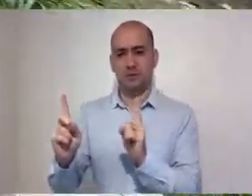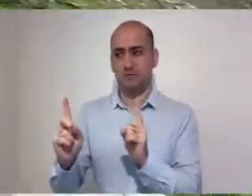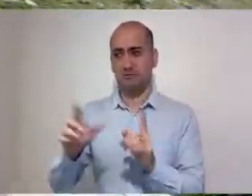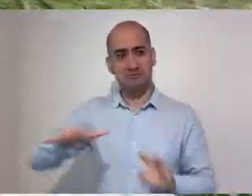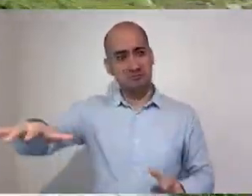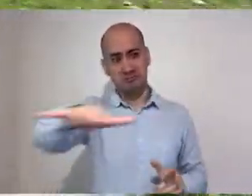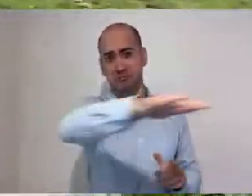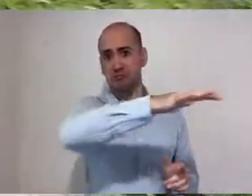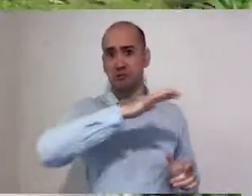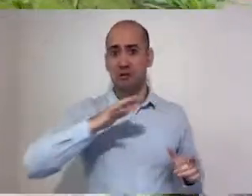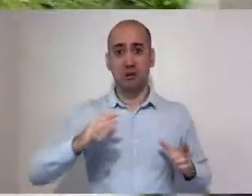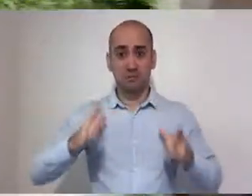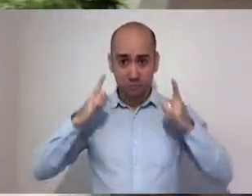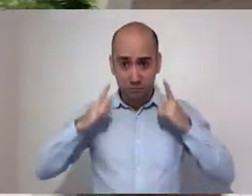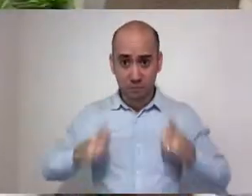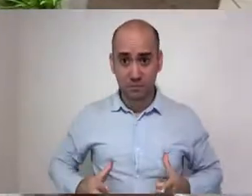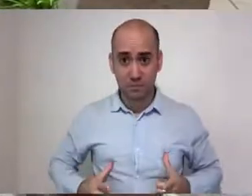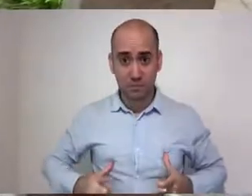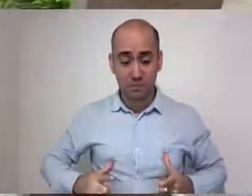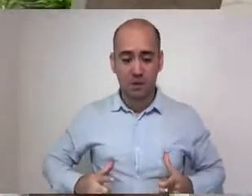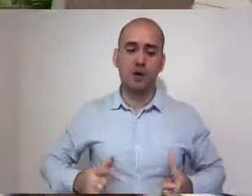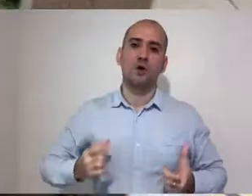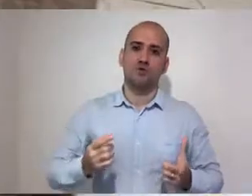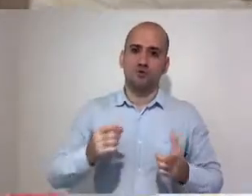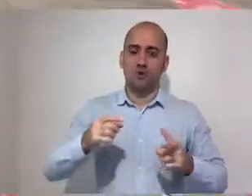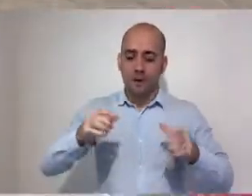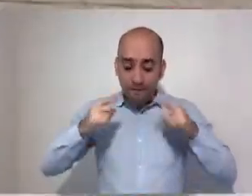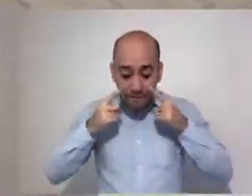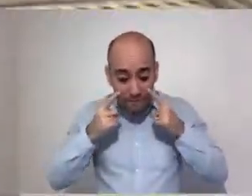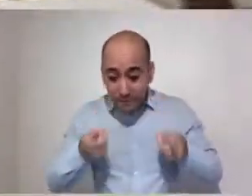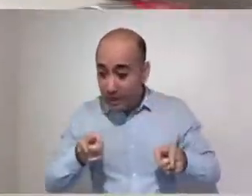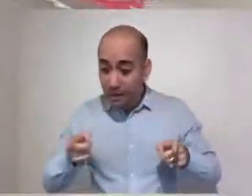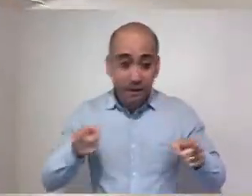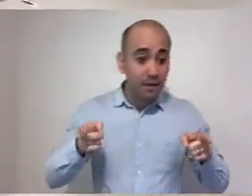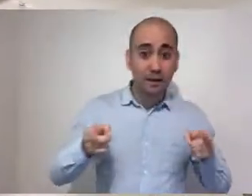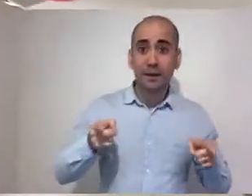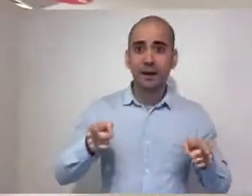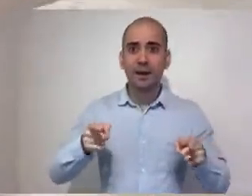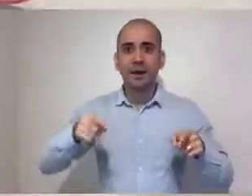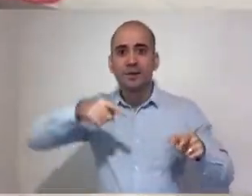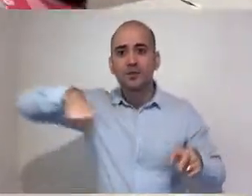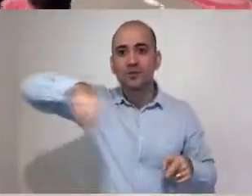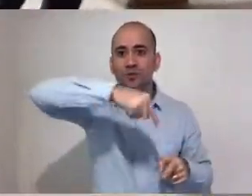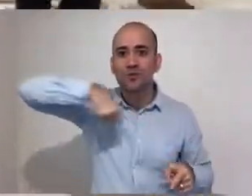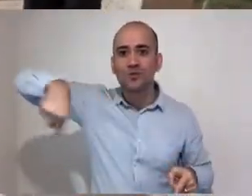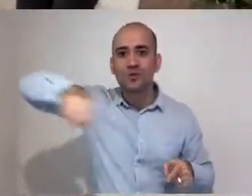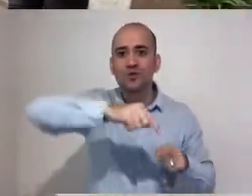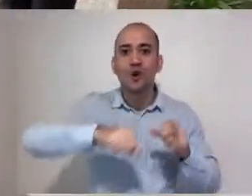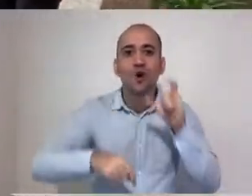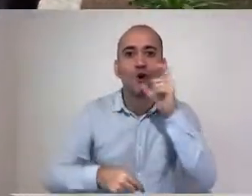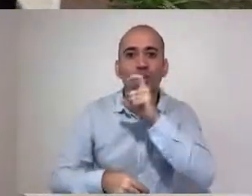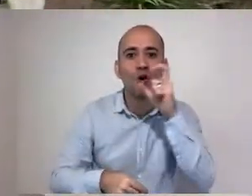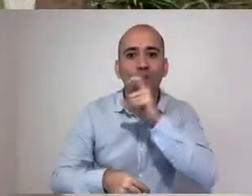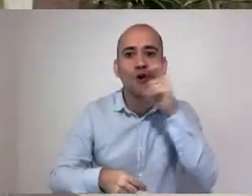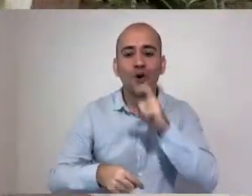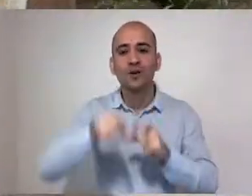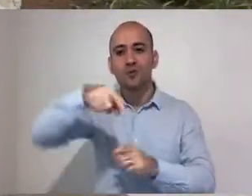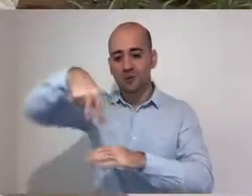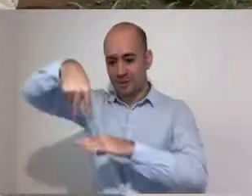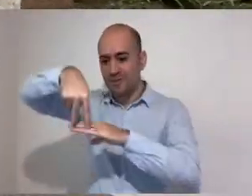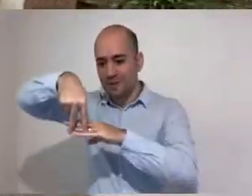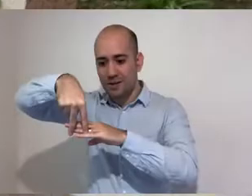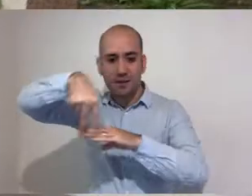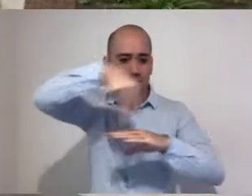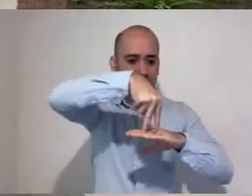Cuando esté en el patio de recreo, tiene que hacer uso de los círculos rojos que marcan el